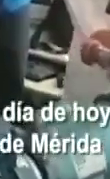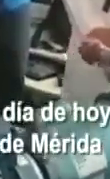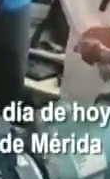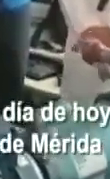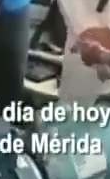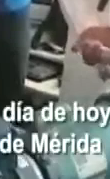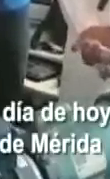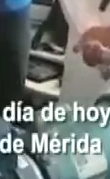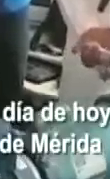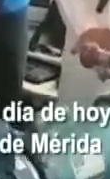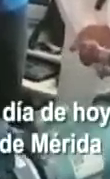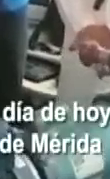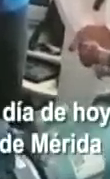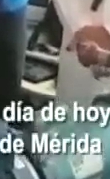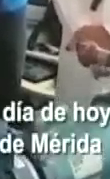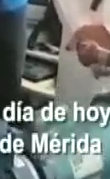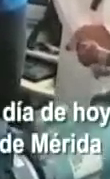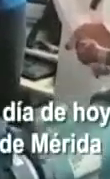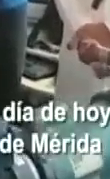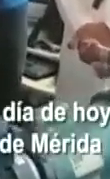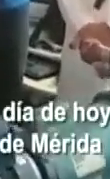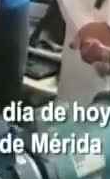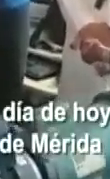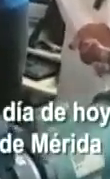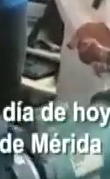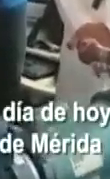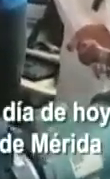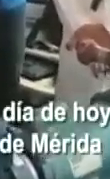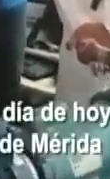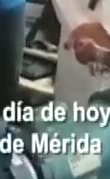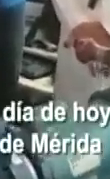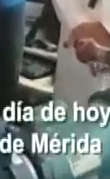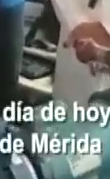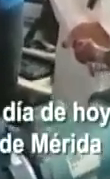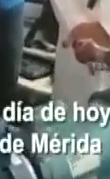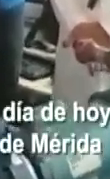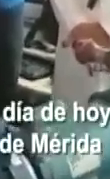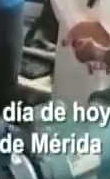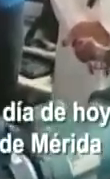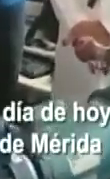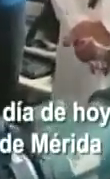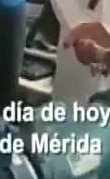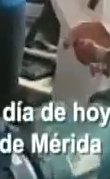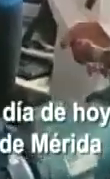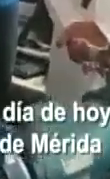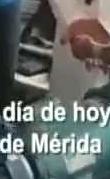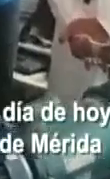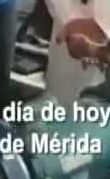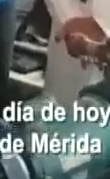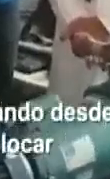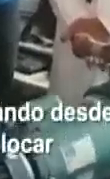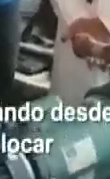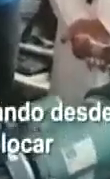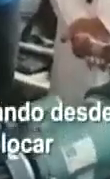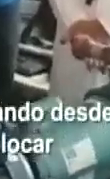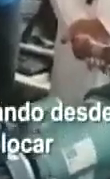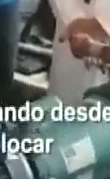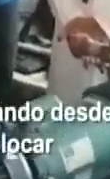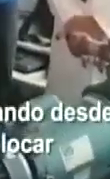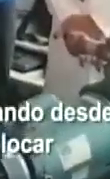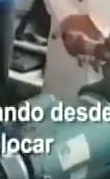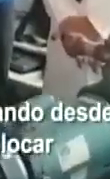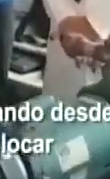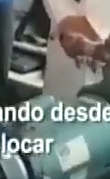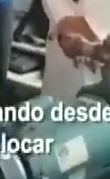BenApp. El día de hoy recibimos la visita de la Dirección de Aguas de Mérida, se están